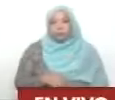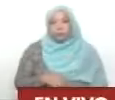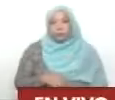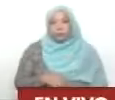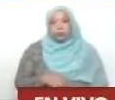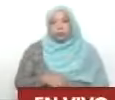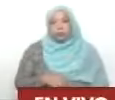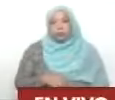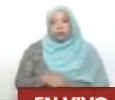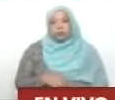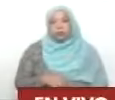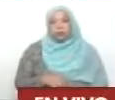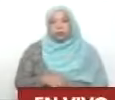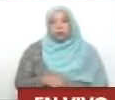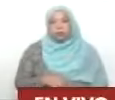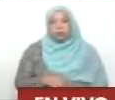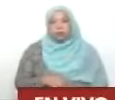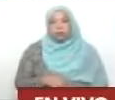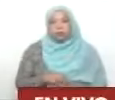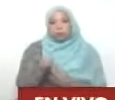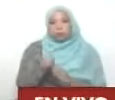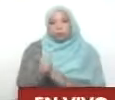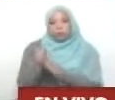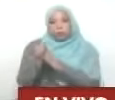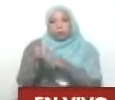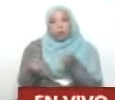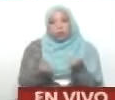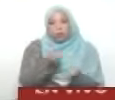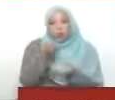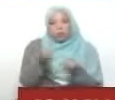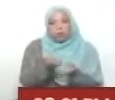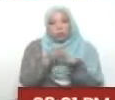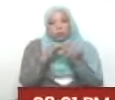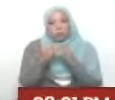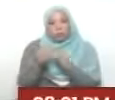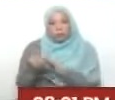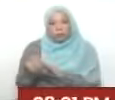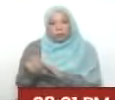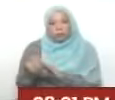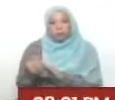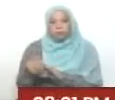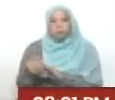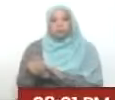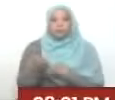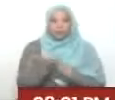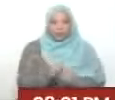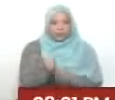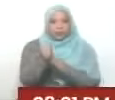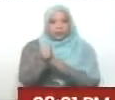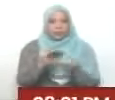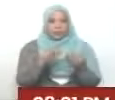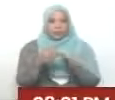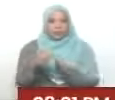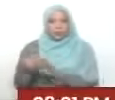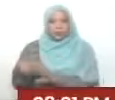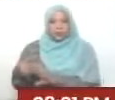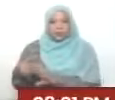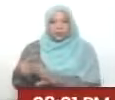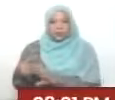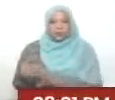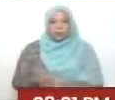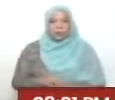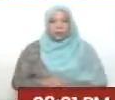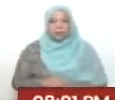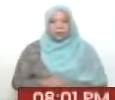Porque Ángel viene a ser líder de su consejo comunal, de su comuna, líder comunero. Es una de las